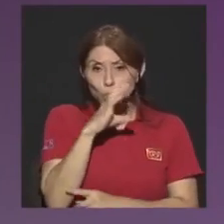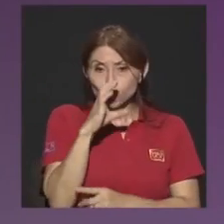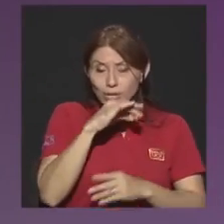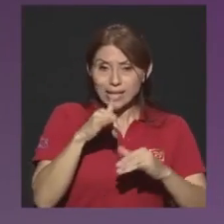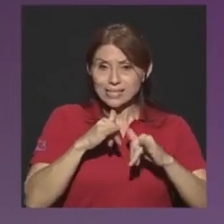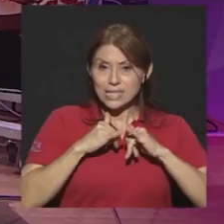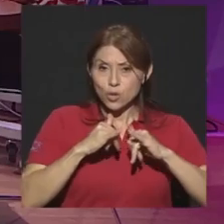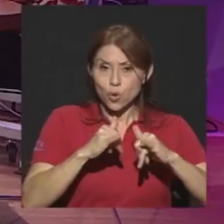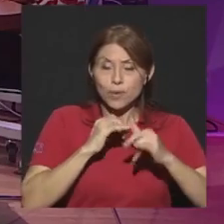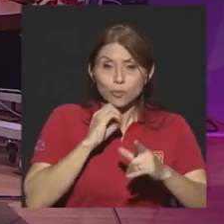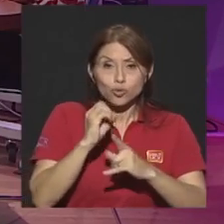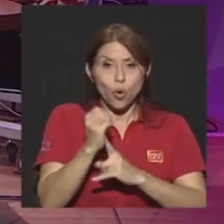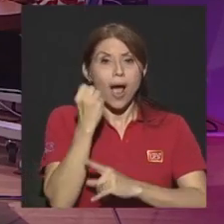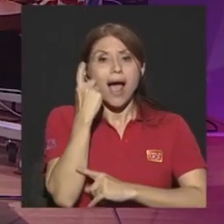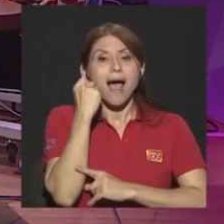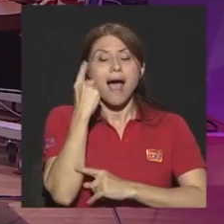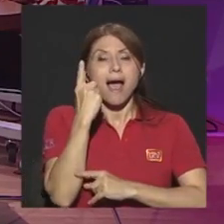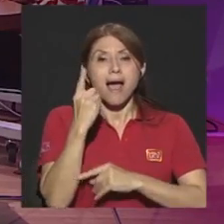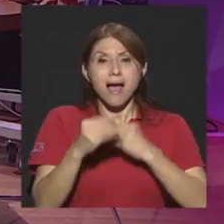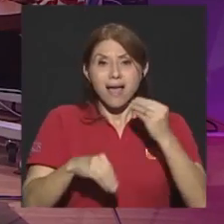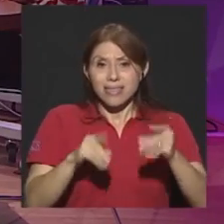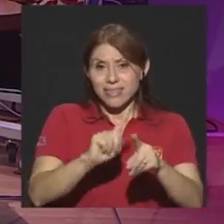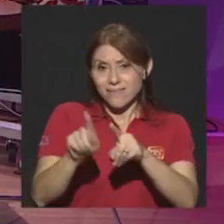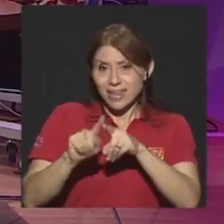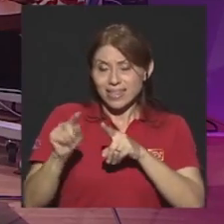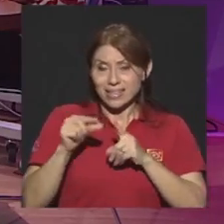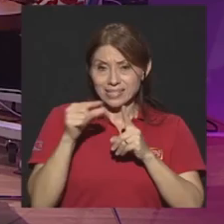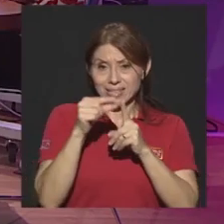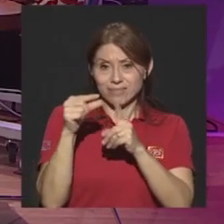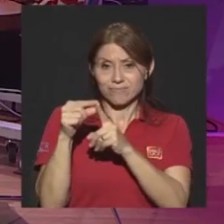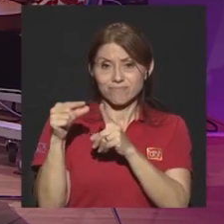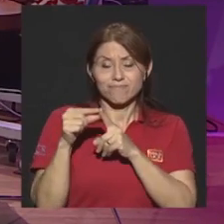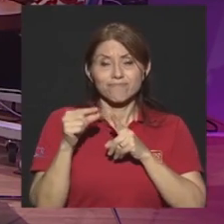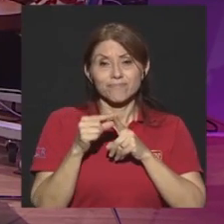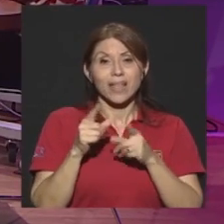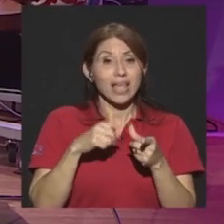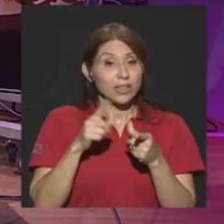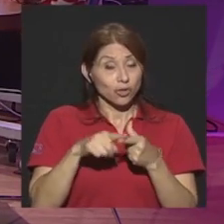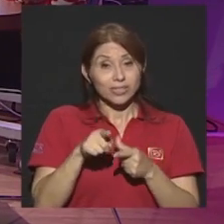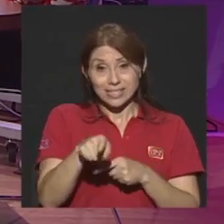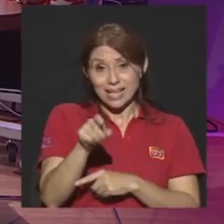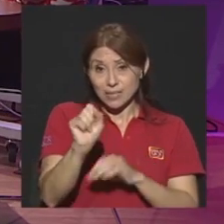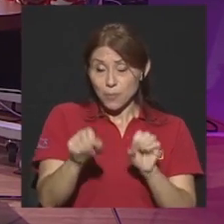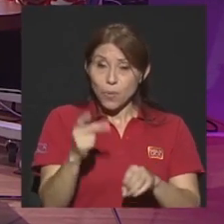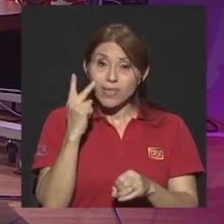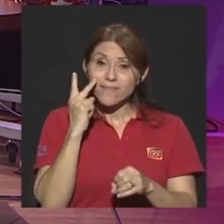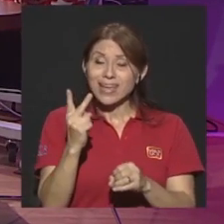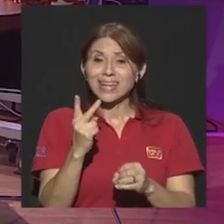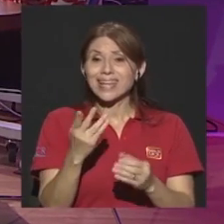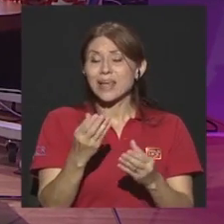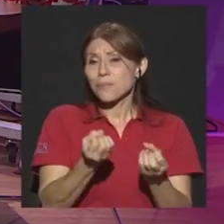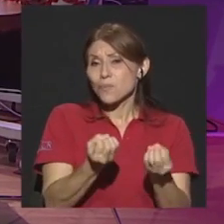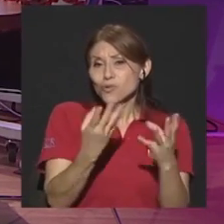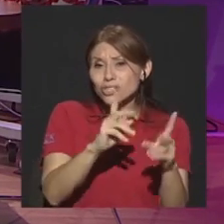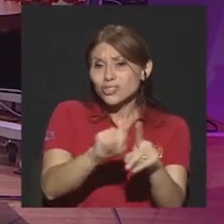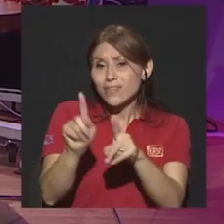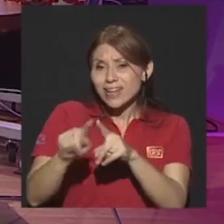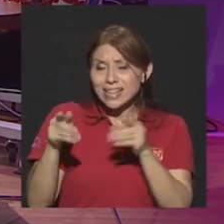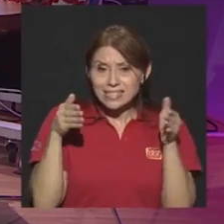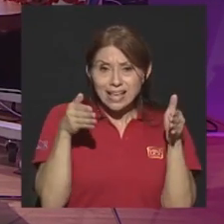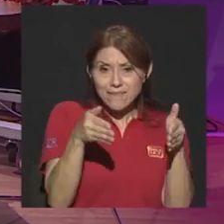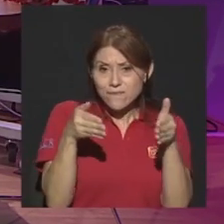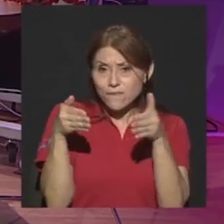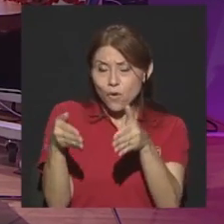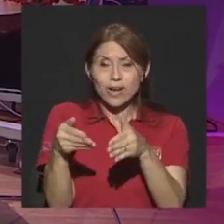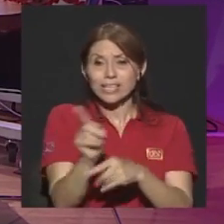veces inexactitudes en cuestiones de legislación, por ejemplo, o de enfoques, pero no solo